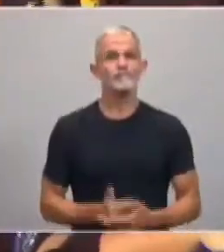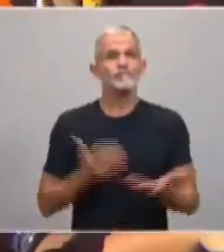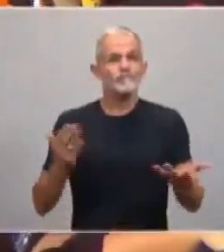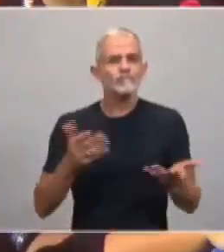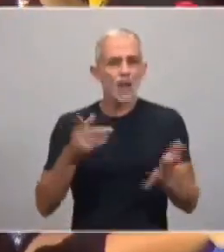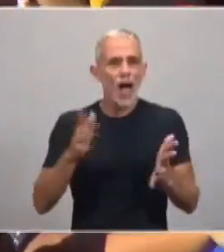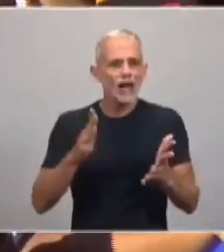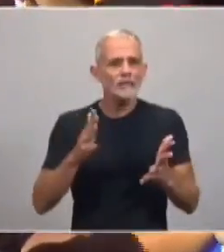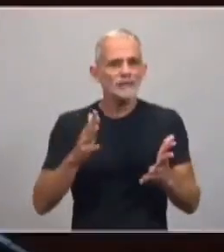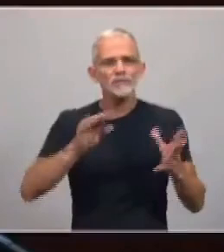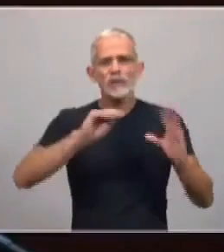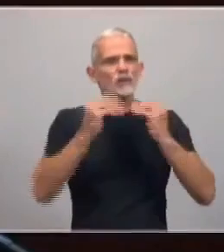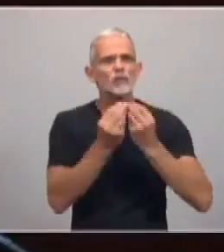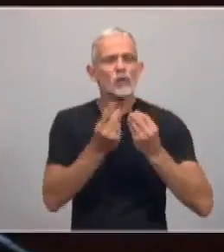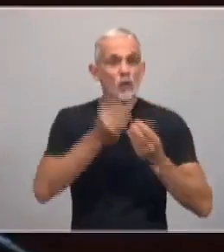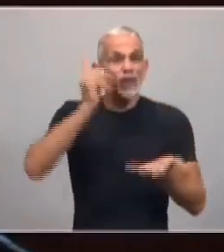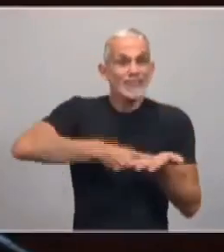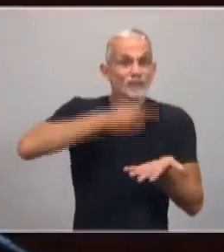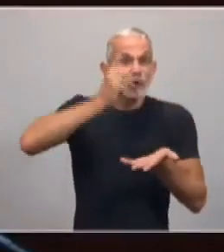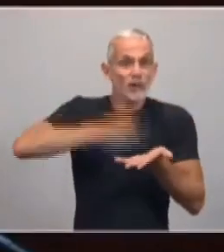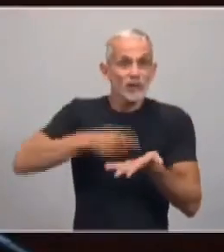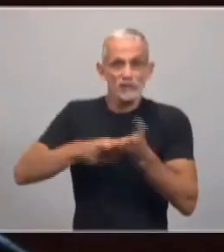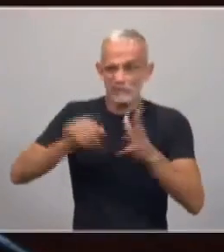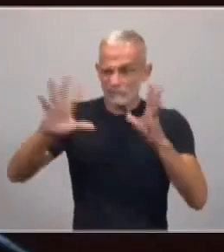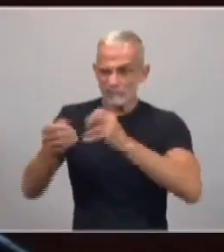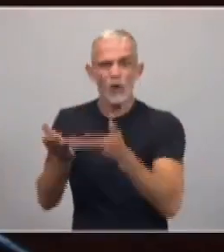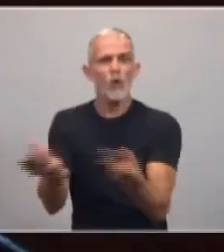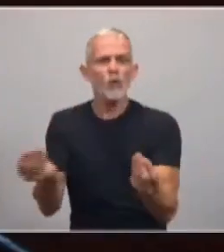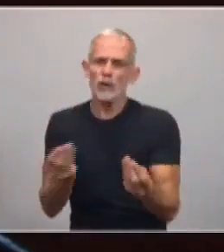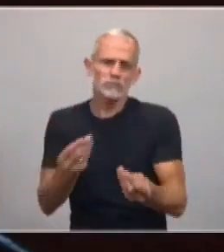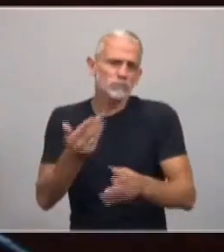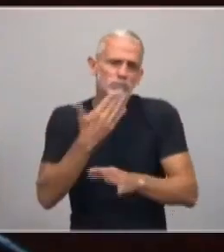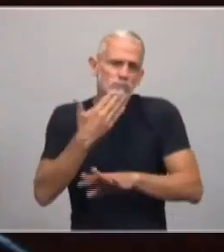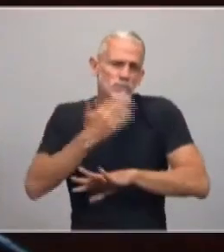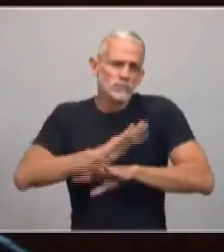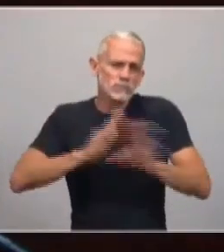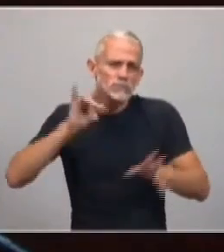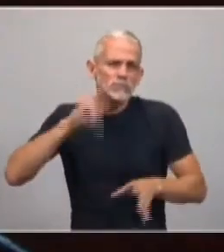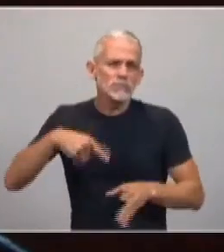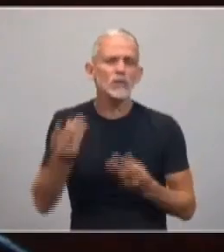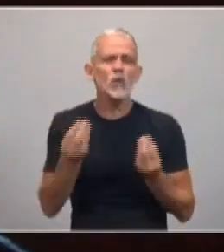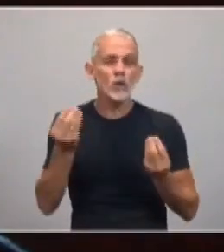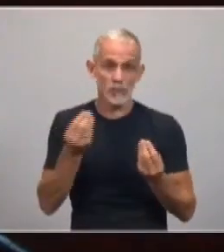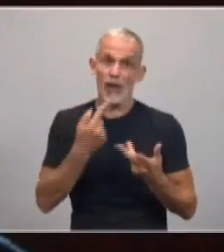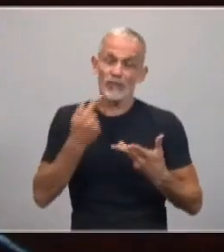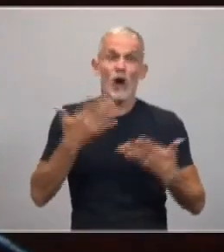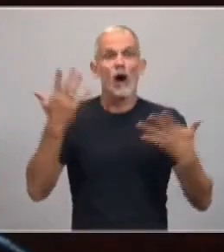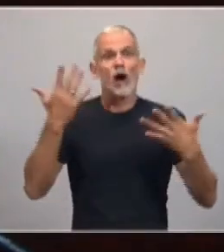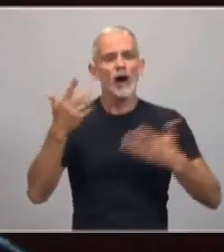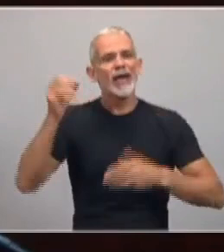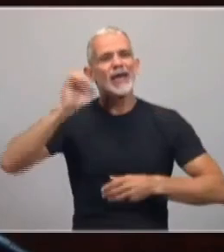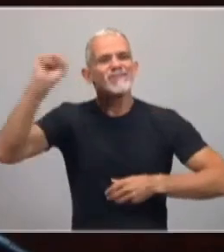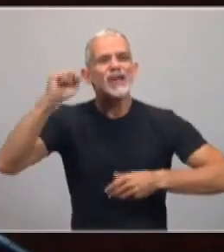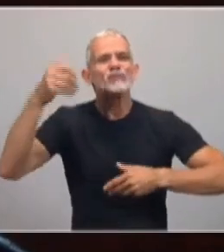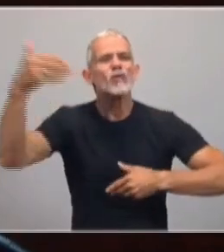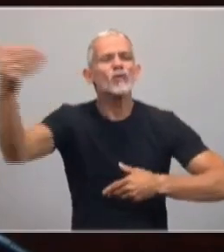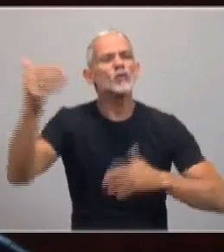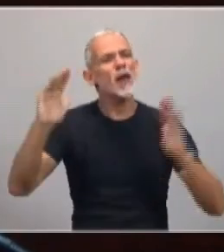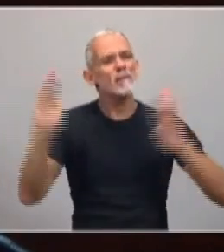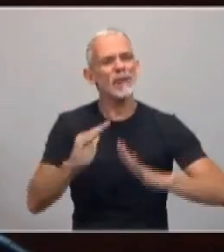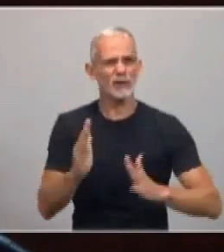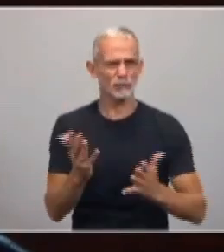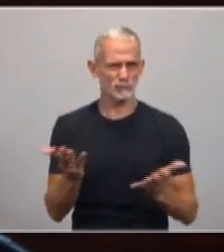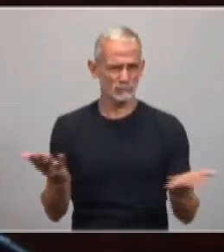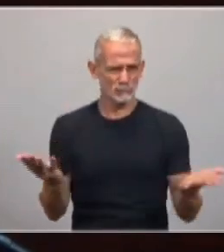Ante las consecuencias de estas decisiones se sostiene un disparate, que se evitó una inflación futura